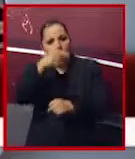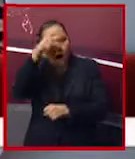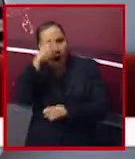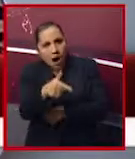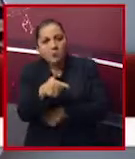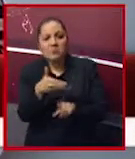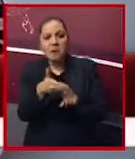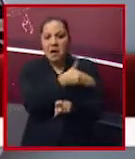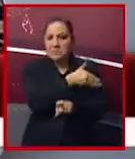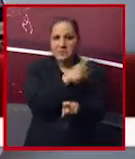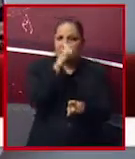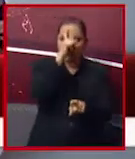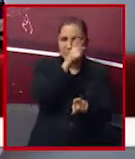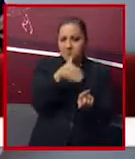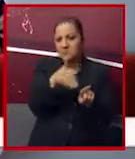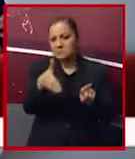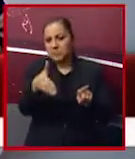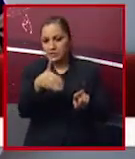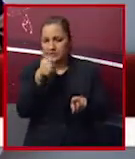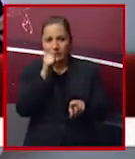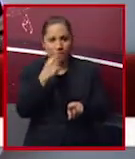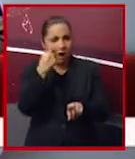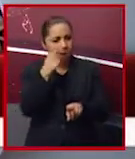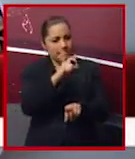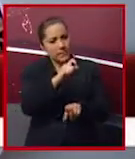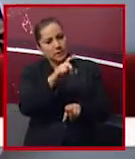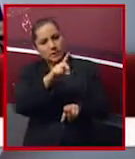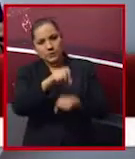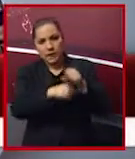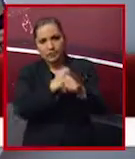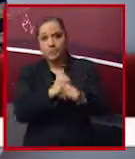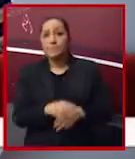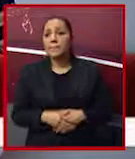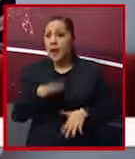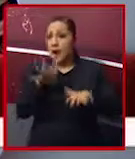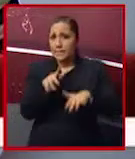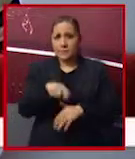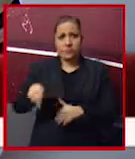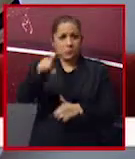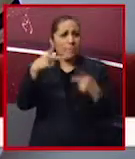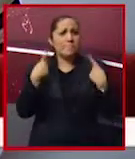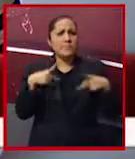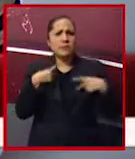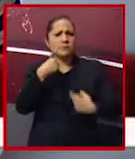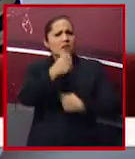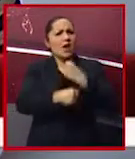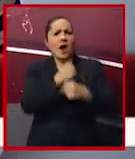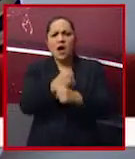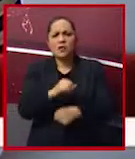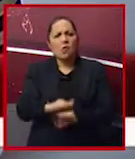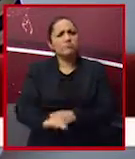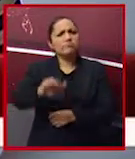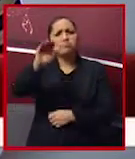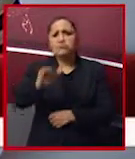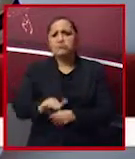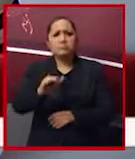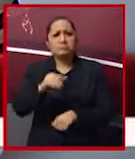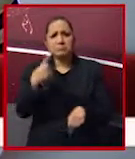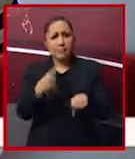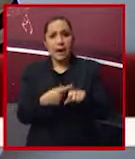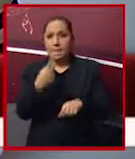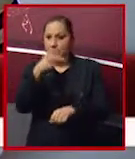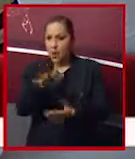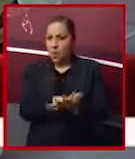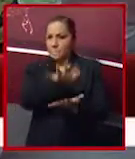pueden afectar las personas de todas las edades, aunque la segunda y tercera década de la vida son las más frecuentes, un poquito más en